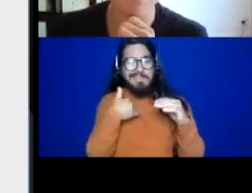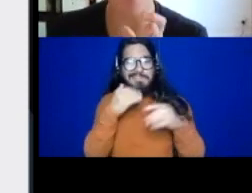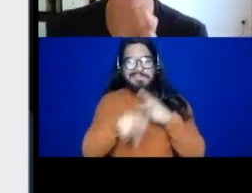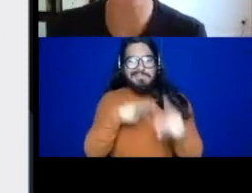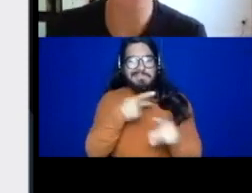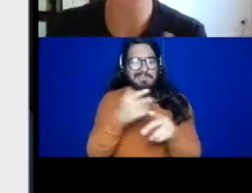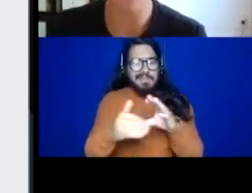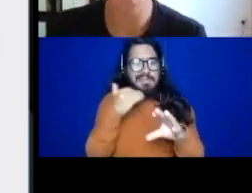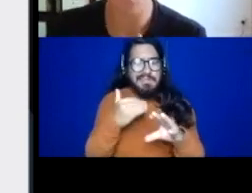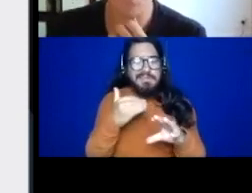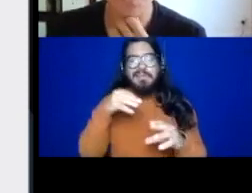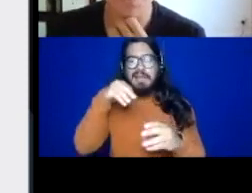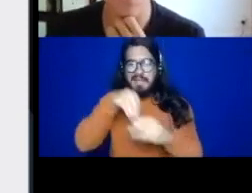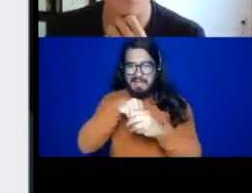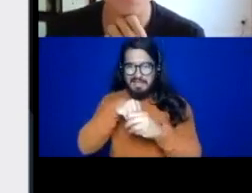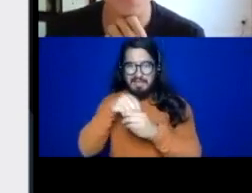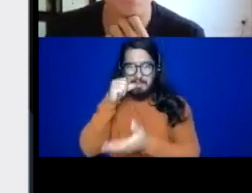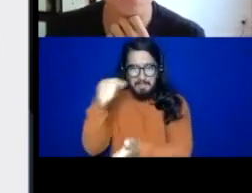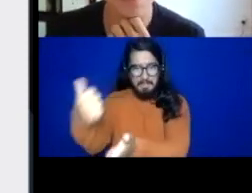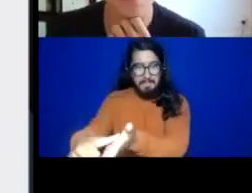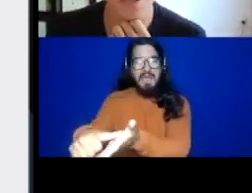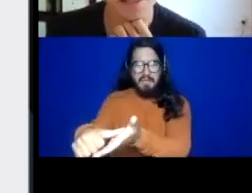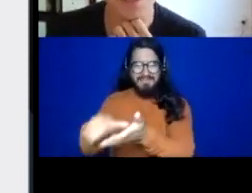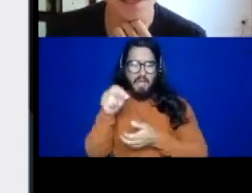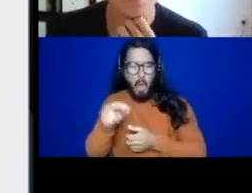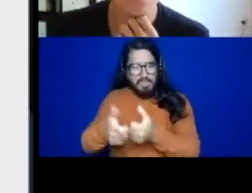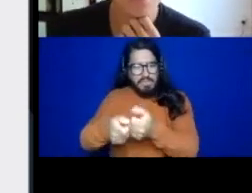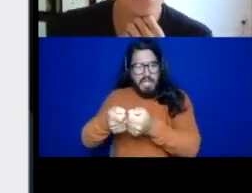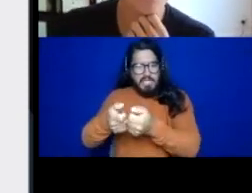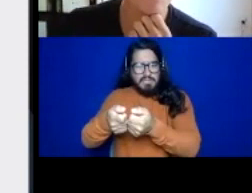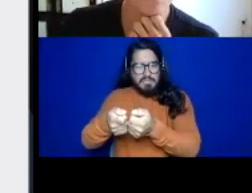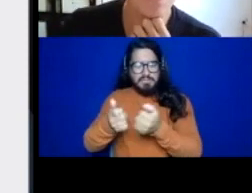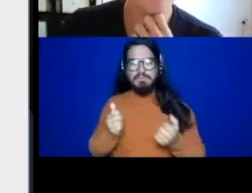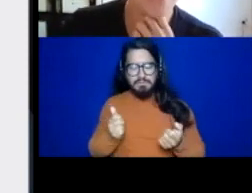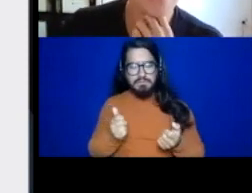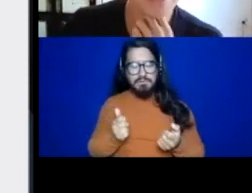He recibido ese tipo de cosas como en el correo físico o en mensajes de texto.